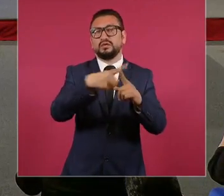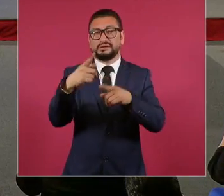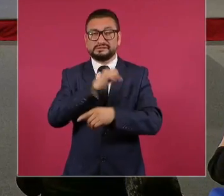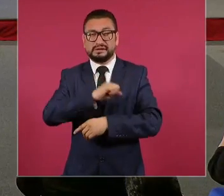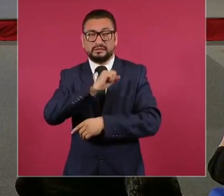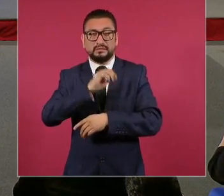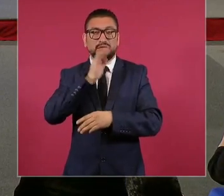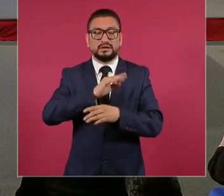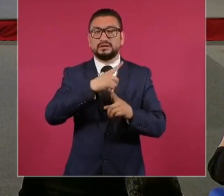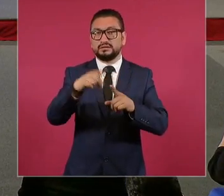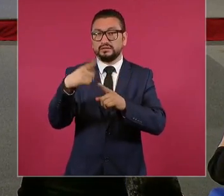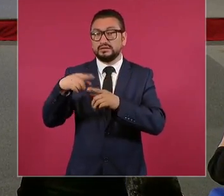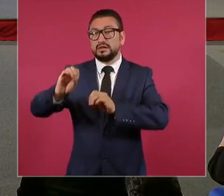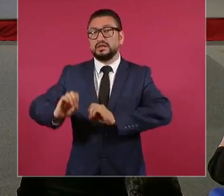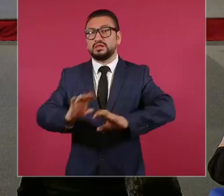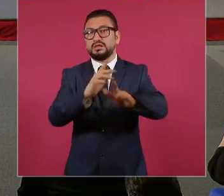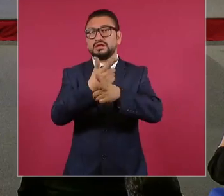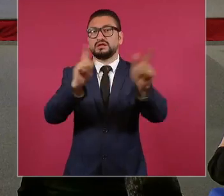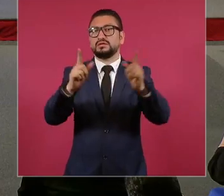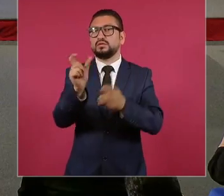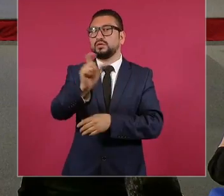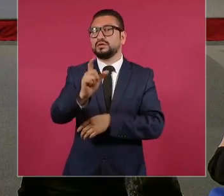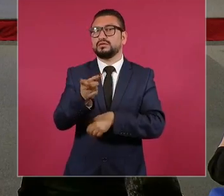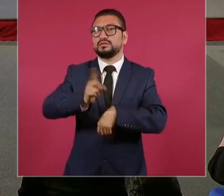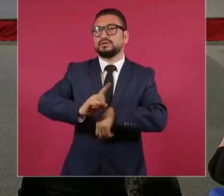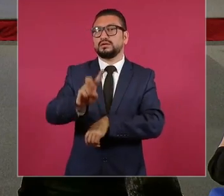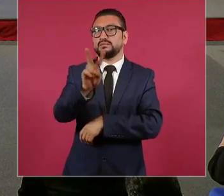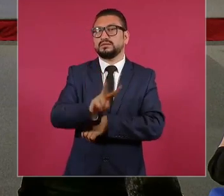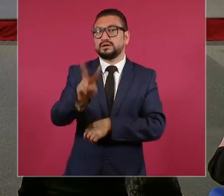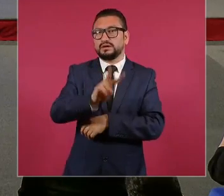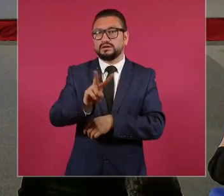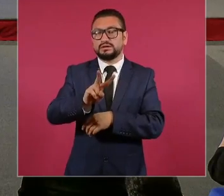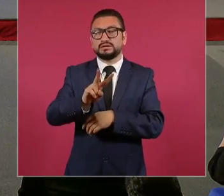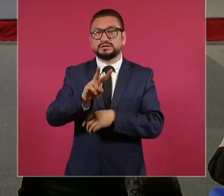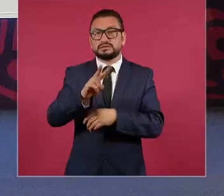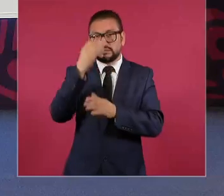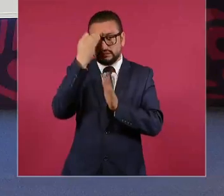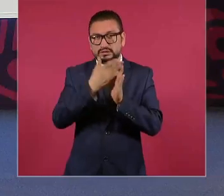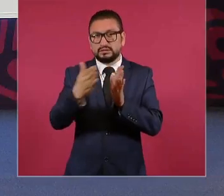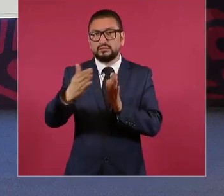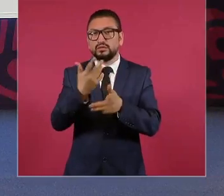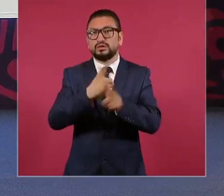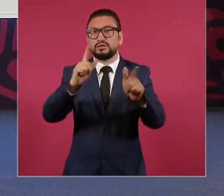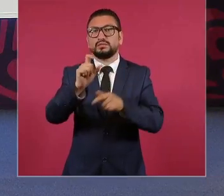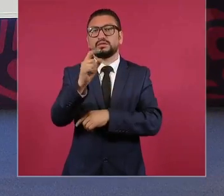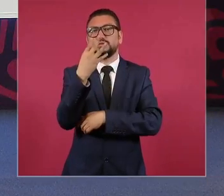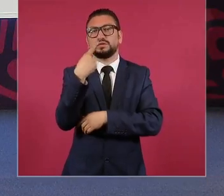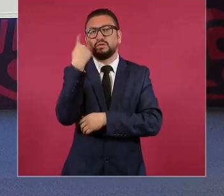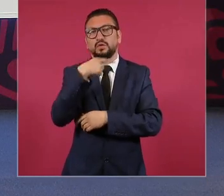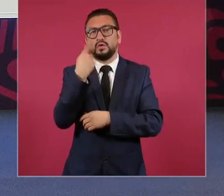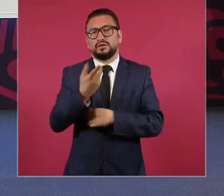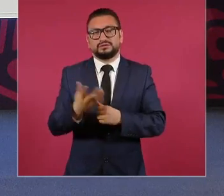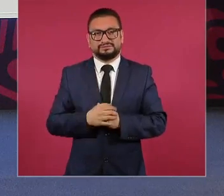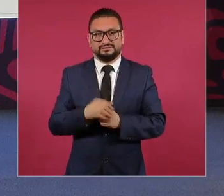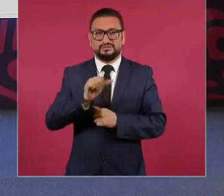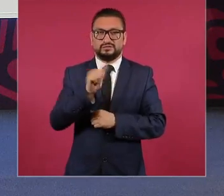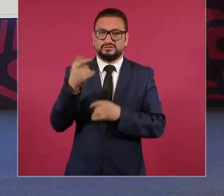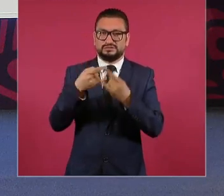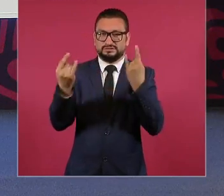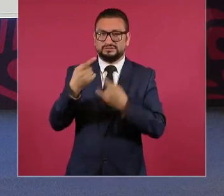La libertad la da en viernes y el plazo otorgado para su liberación 24 horas adelante.